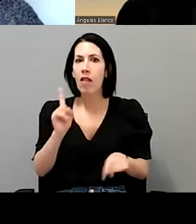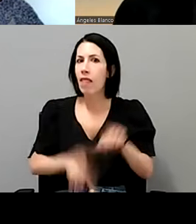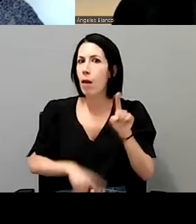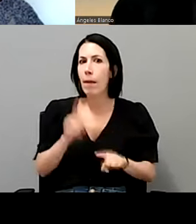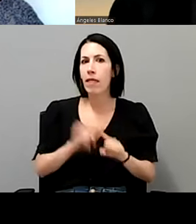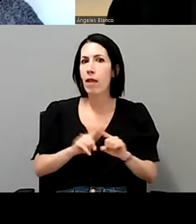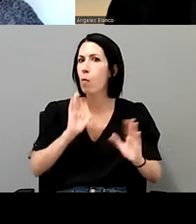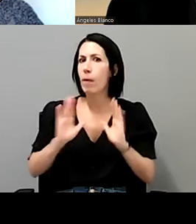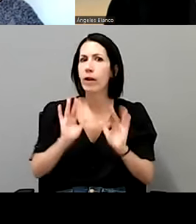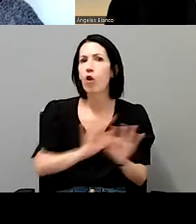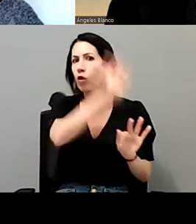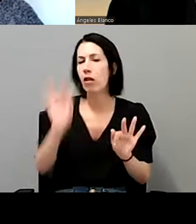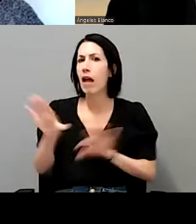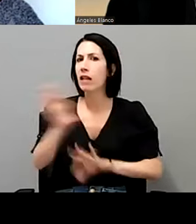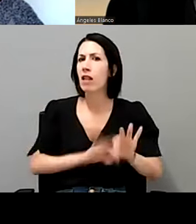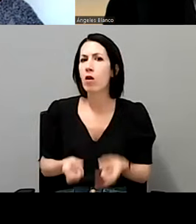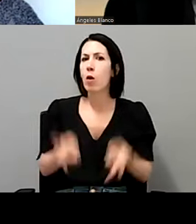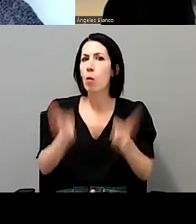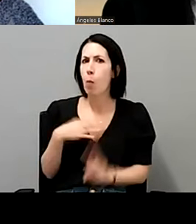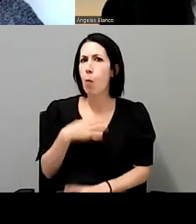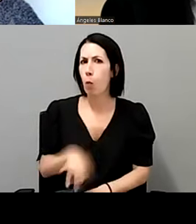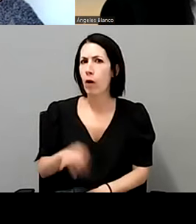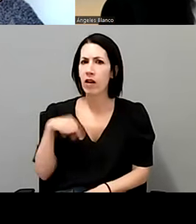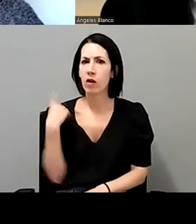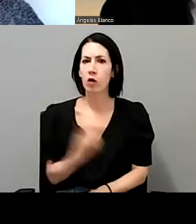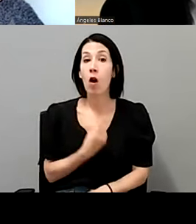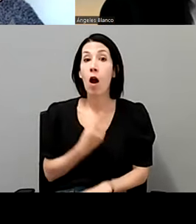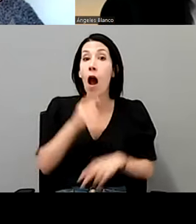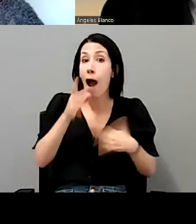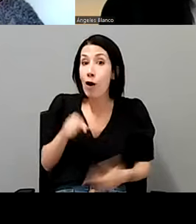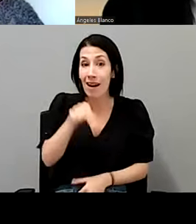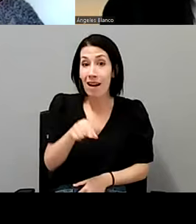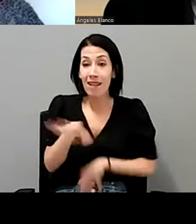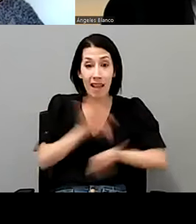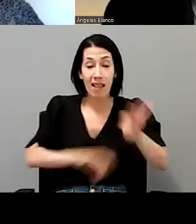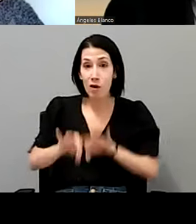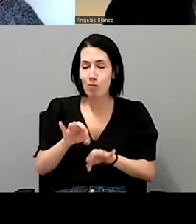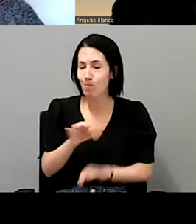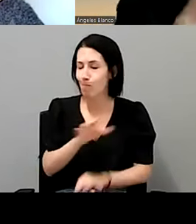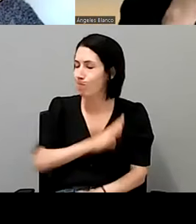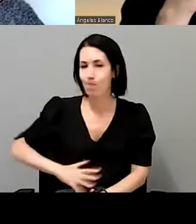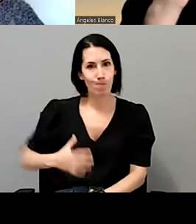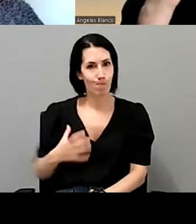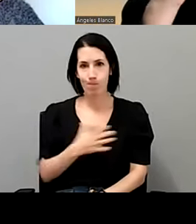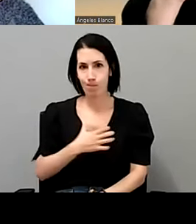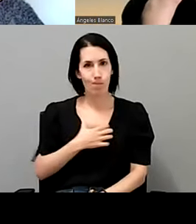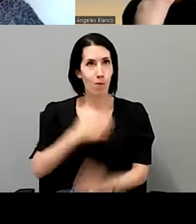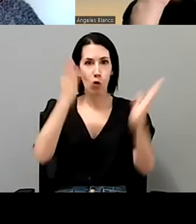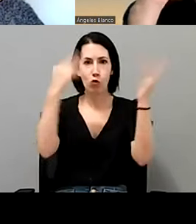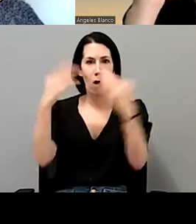momento. Y eso de momento no existe.